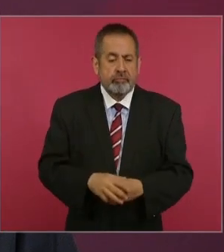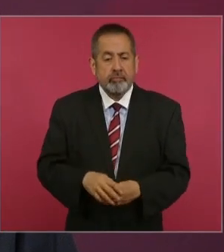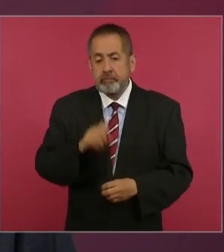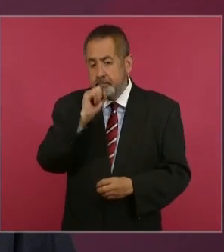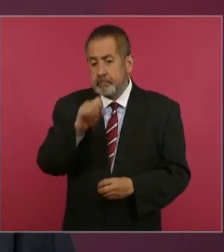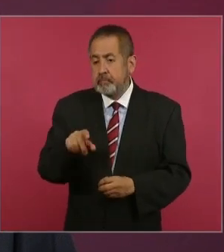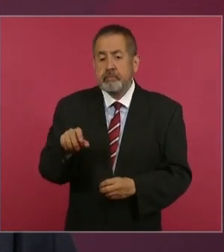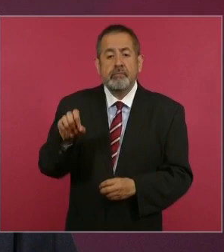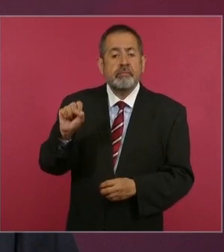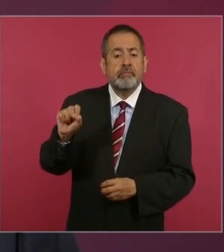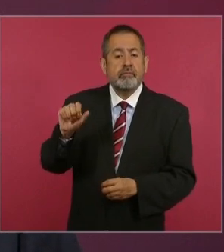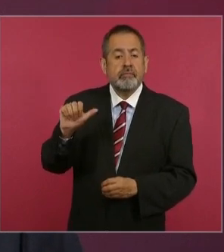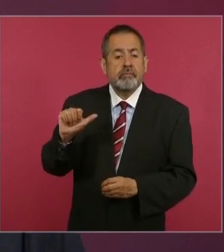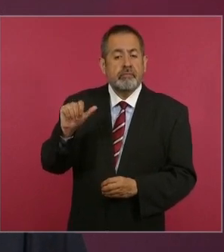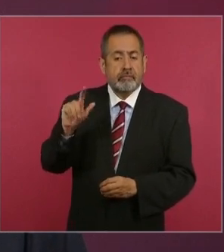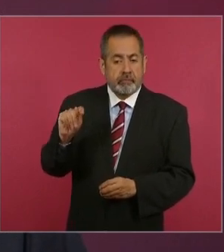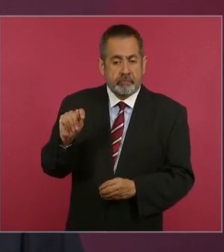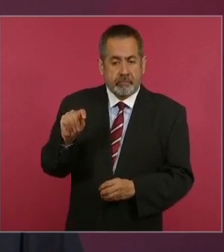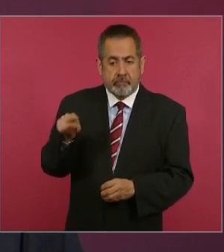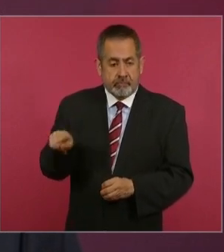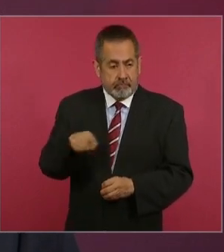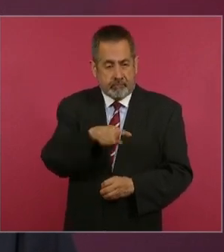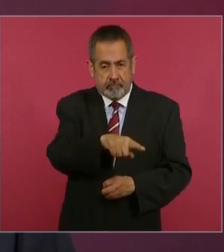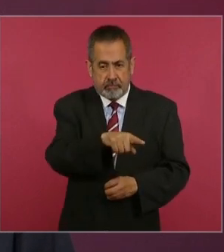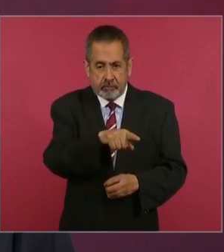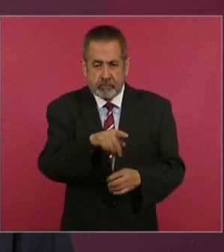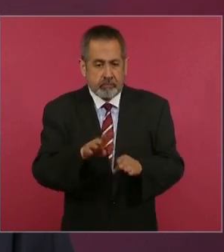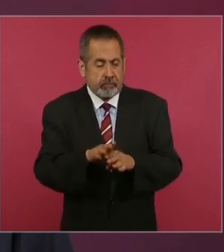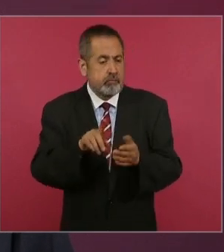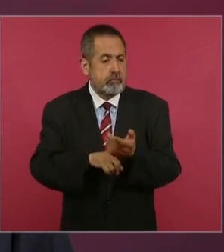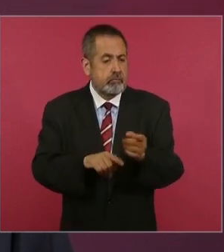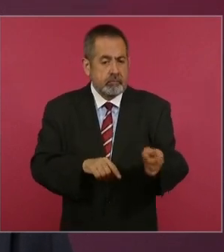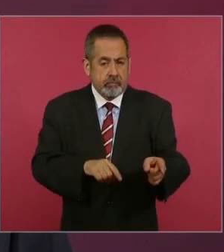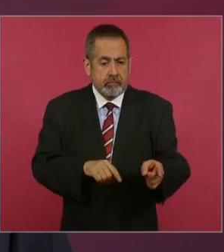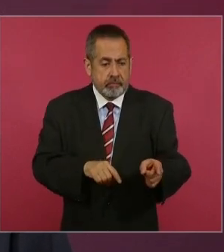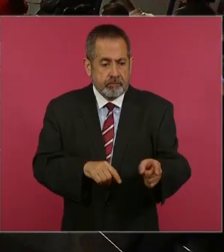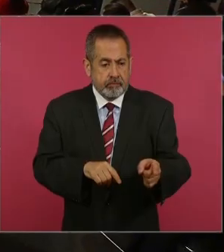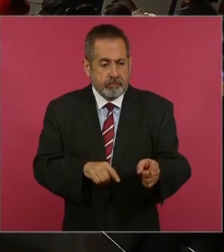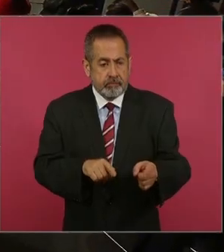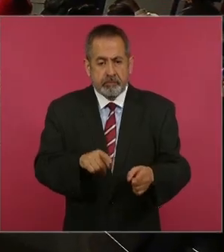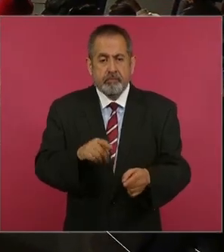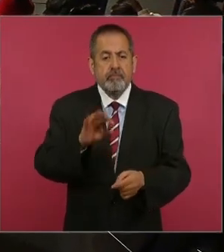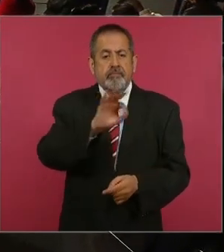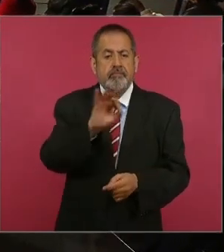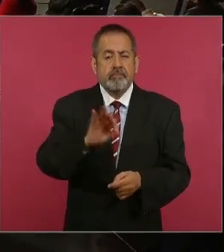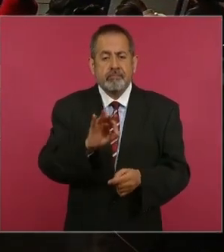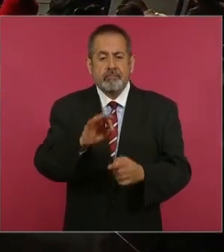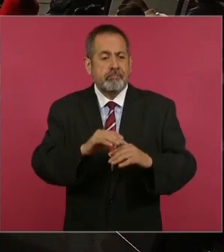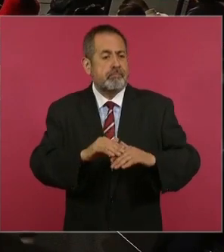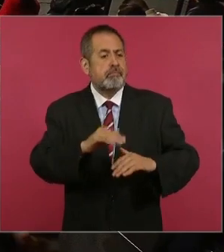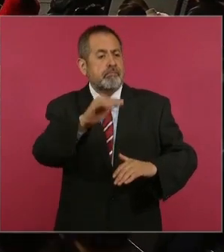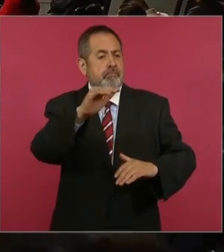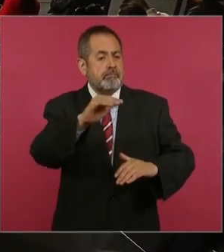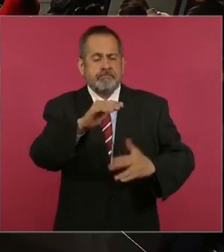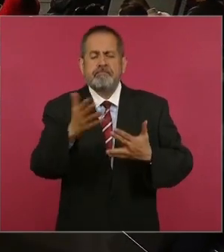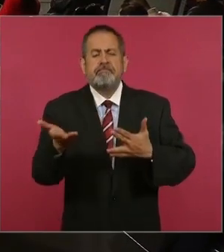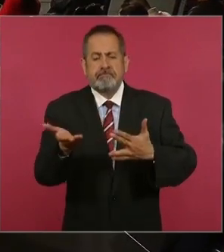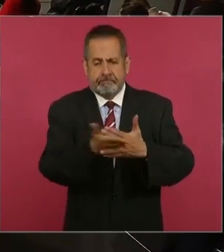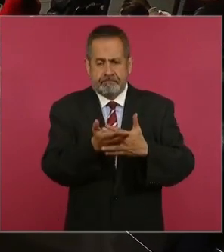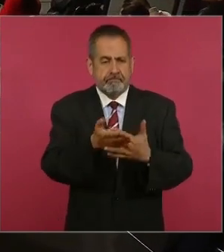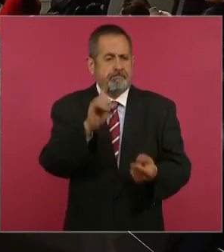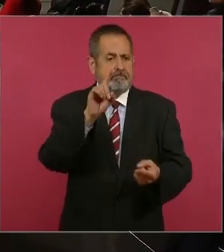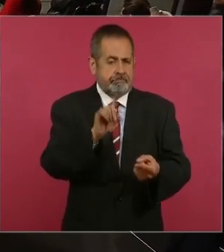de Hacienda del pago de la mitad de los intereses para los créditos